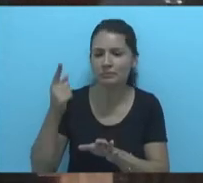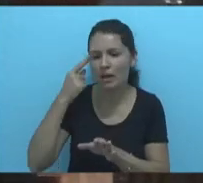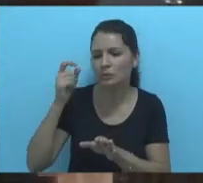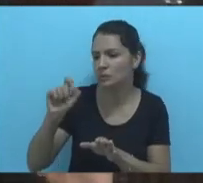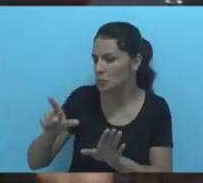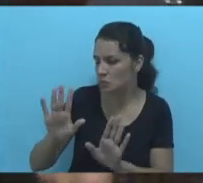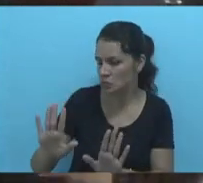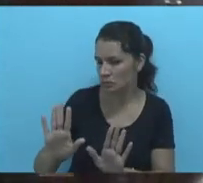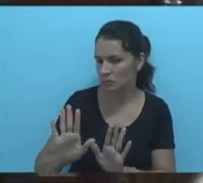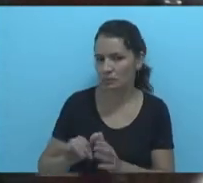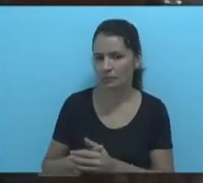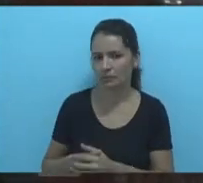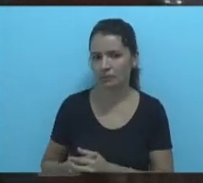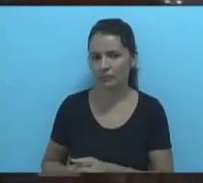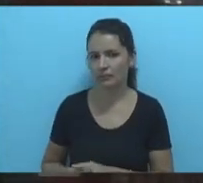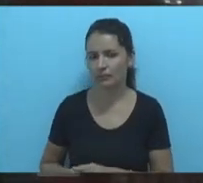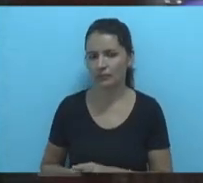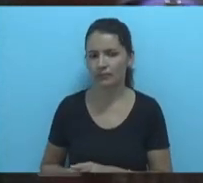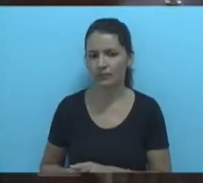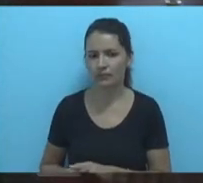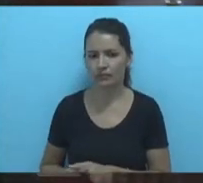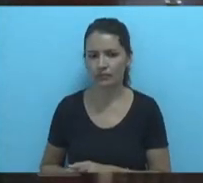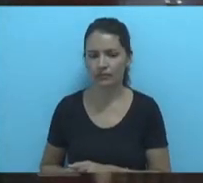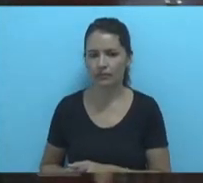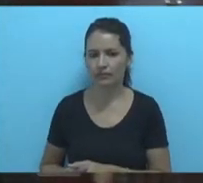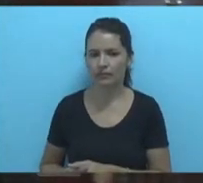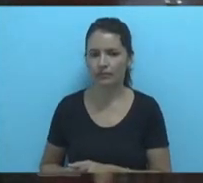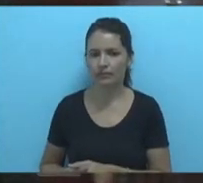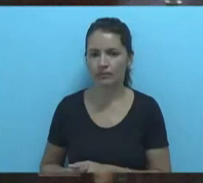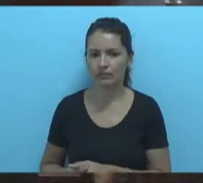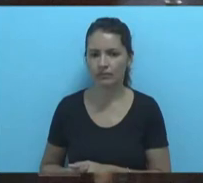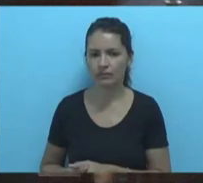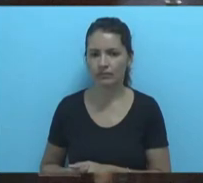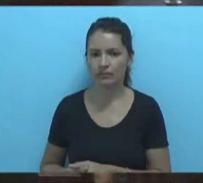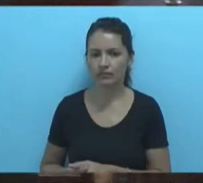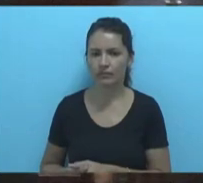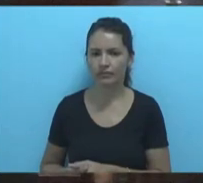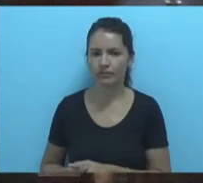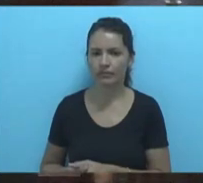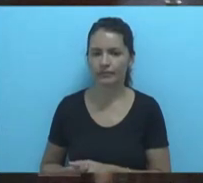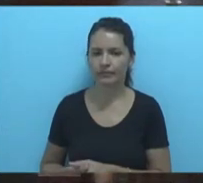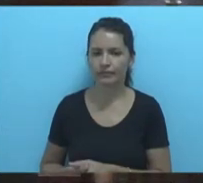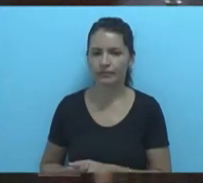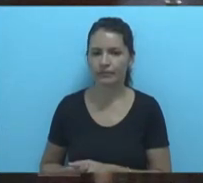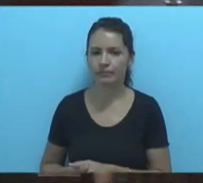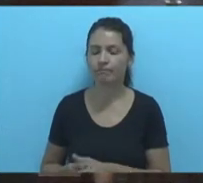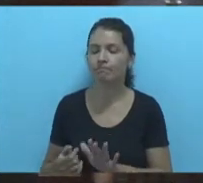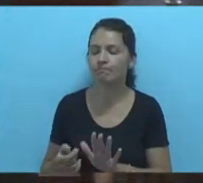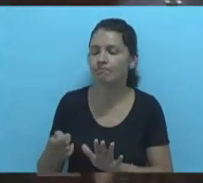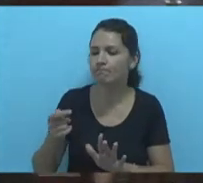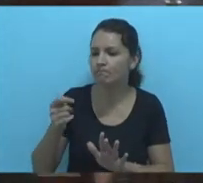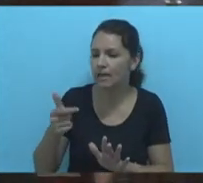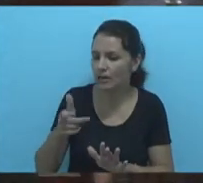nosotros no estamos exentos, independientemente de que la podamos compartir o no. Lo que me parece que habría que tener un poco más de cuidado,